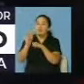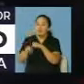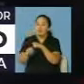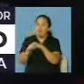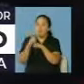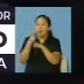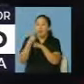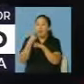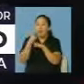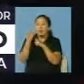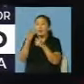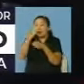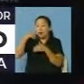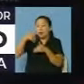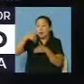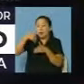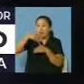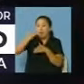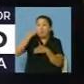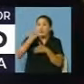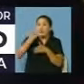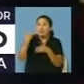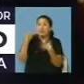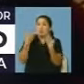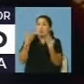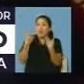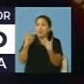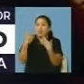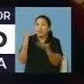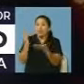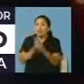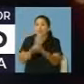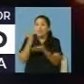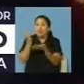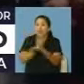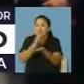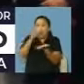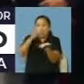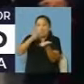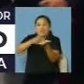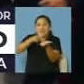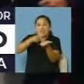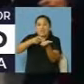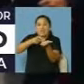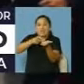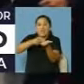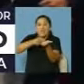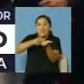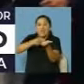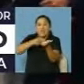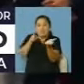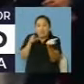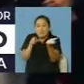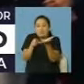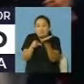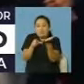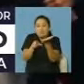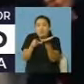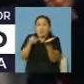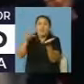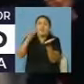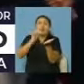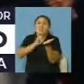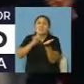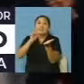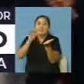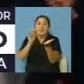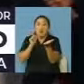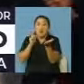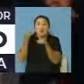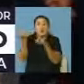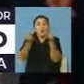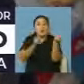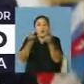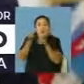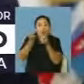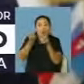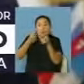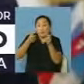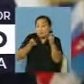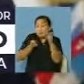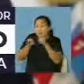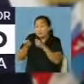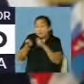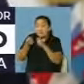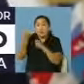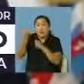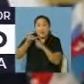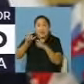este agregado de valor, de la cadena de valor, ¿no? Y poder llegar a fabricar baterías de litio en Argentina y tener autos eléctricos y